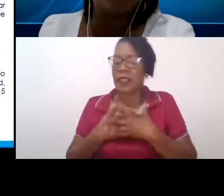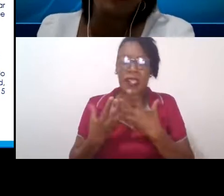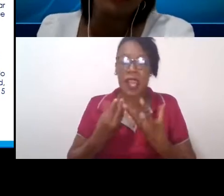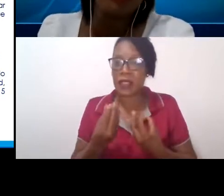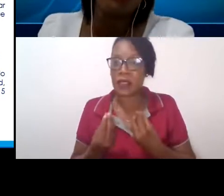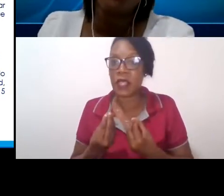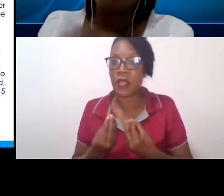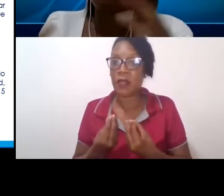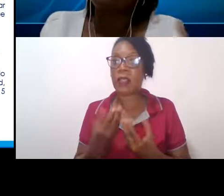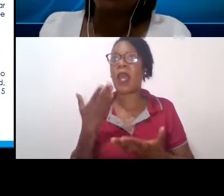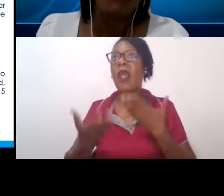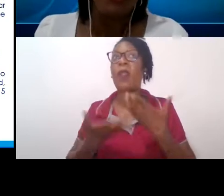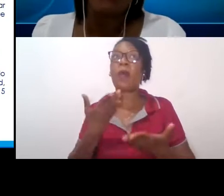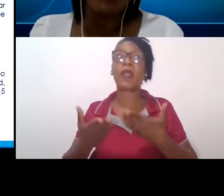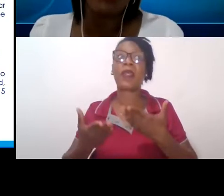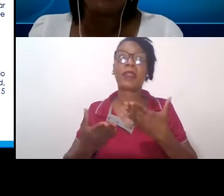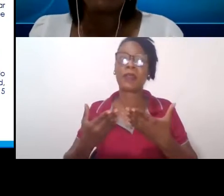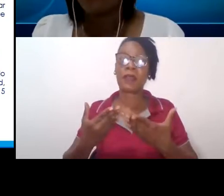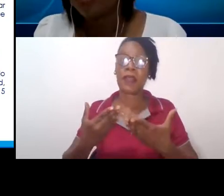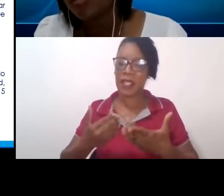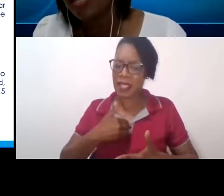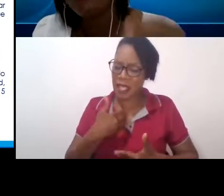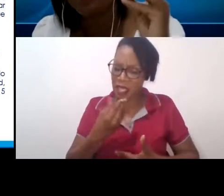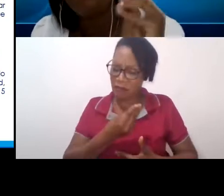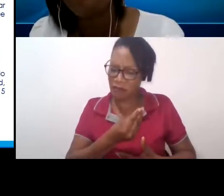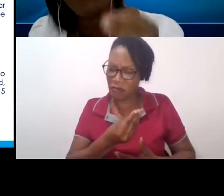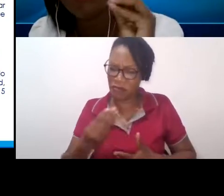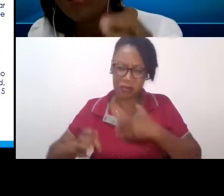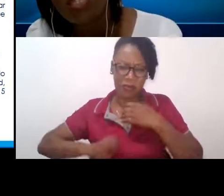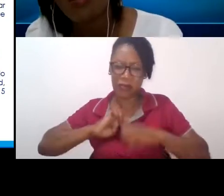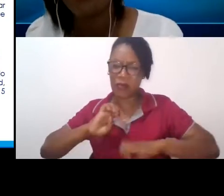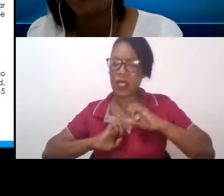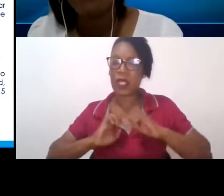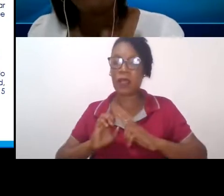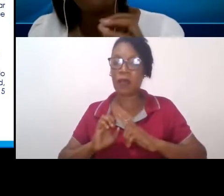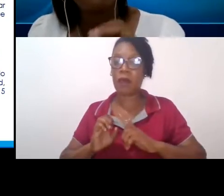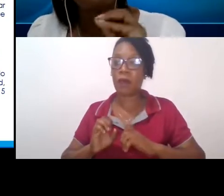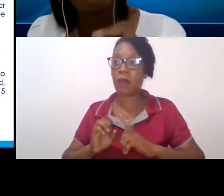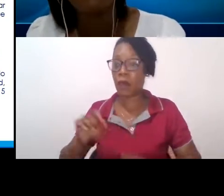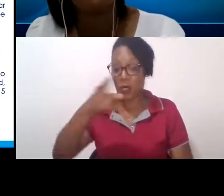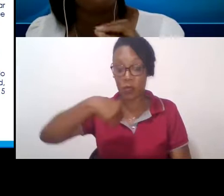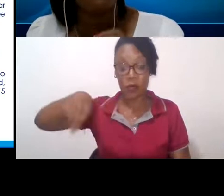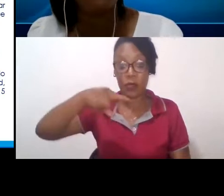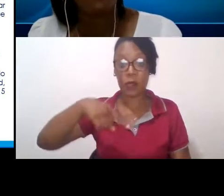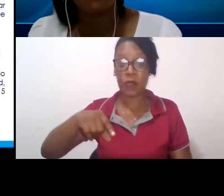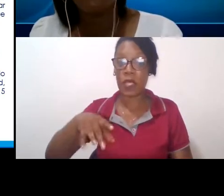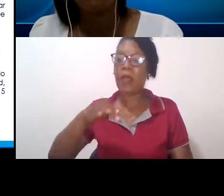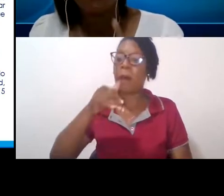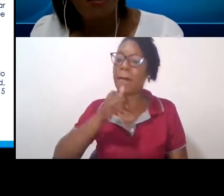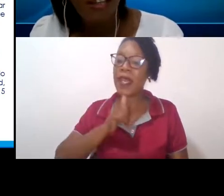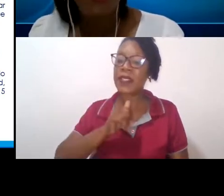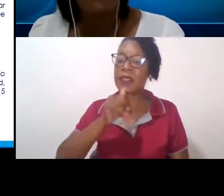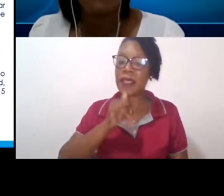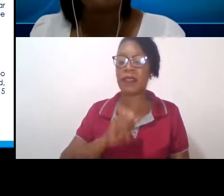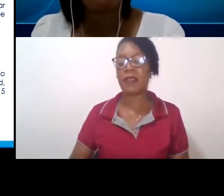estar experimentando todo tipo de emociones. Por eso es que nuestra primera reacción tiene que ser la paciencia y la compasión,